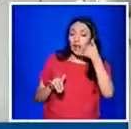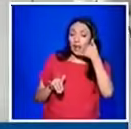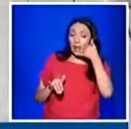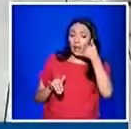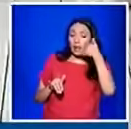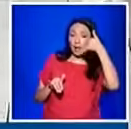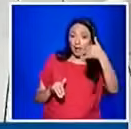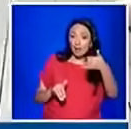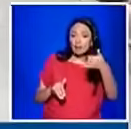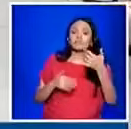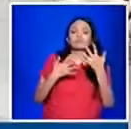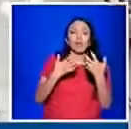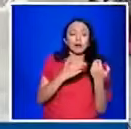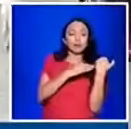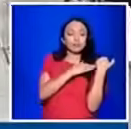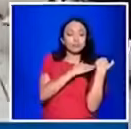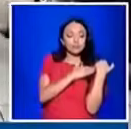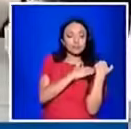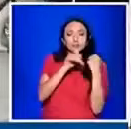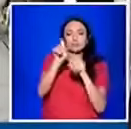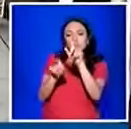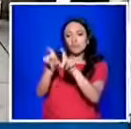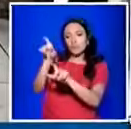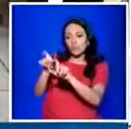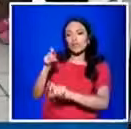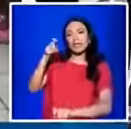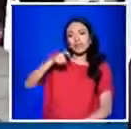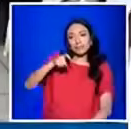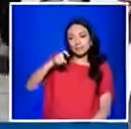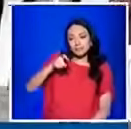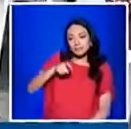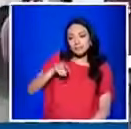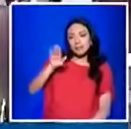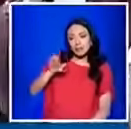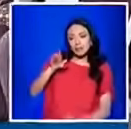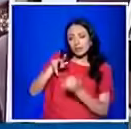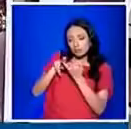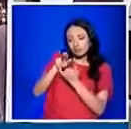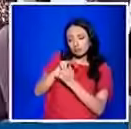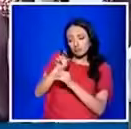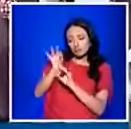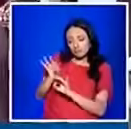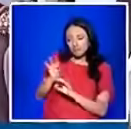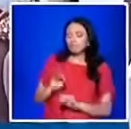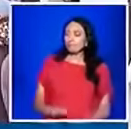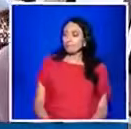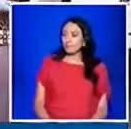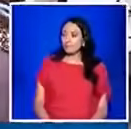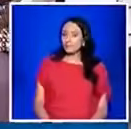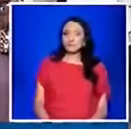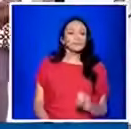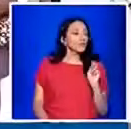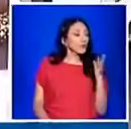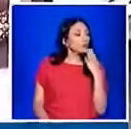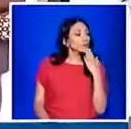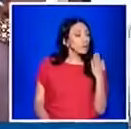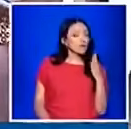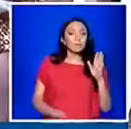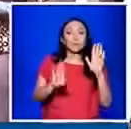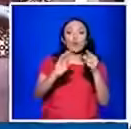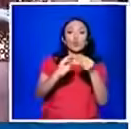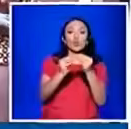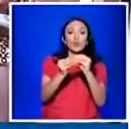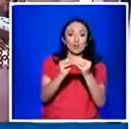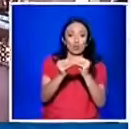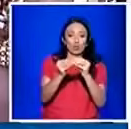alguna forma se busca garantizar que sean personas realmente necesitadas las que están accediendo a este recurso. Muchísimas gracias. Repetimos, el